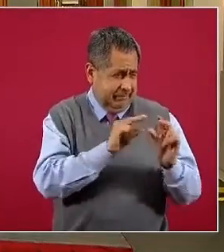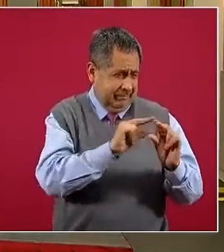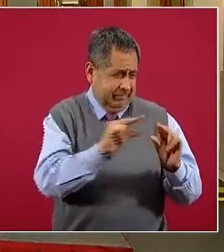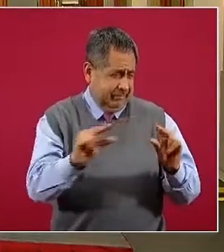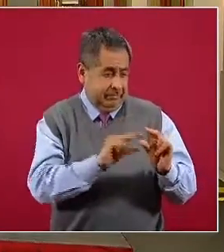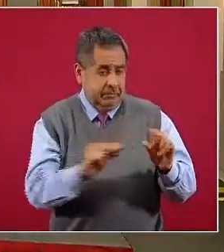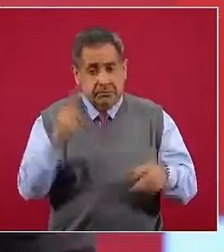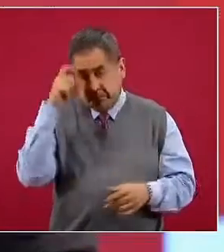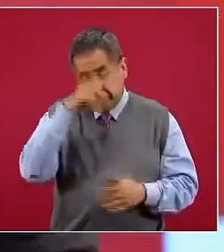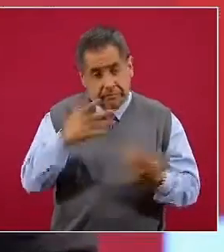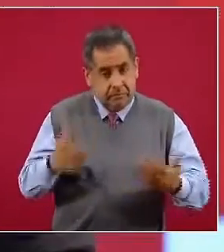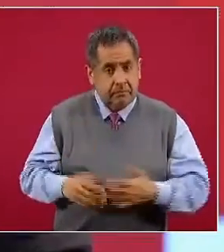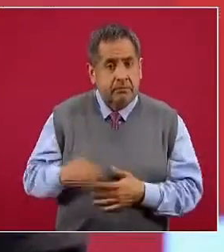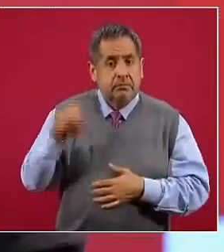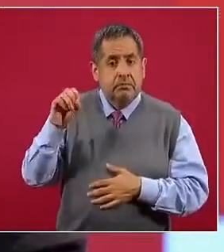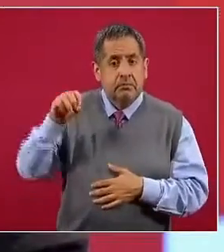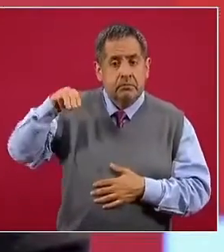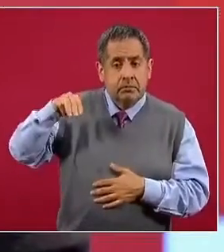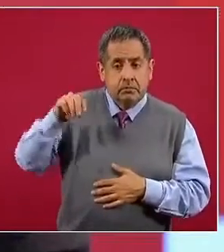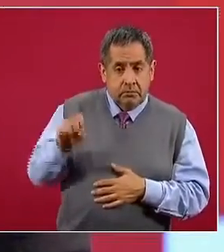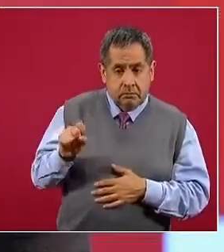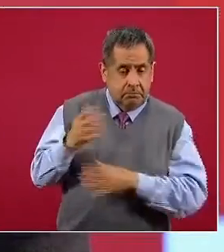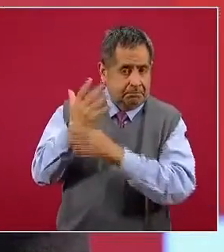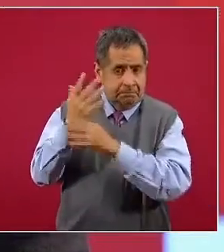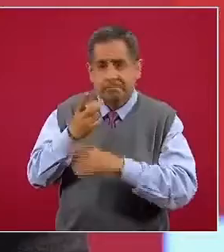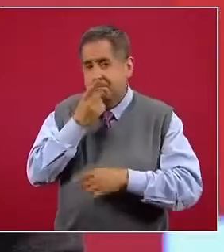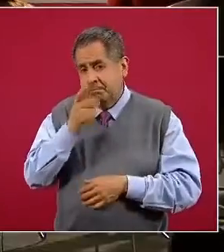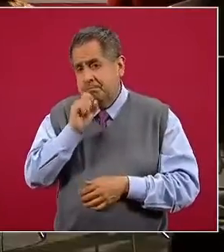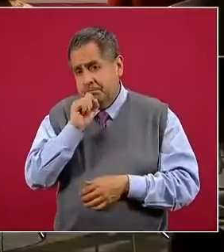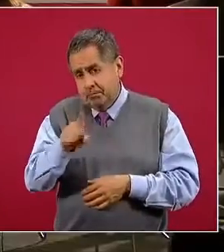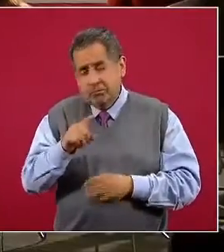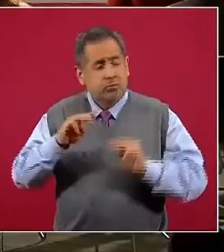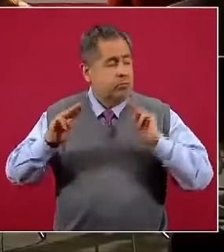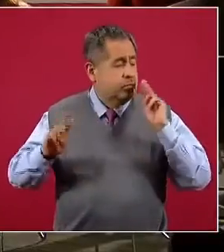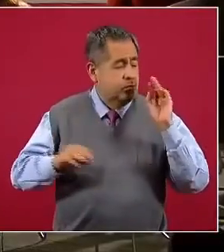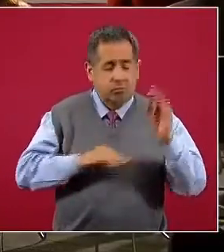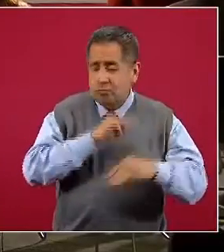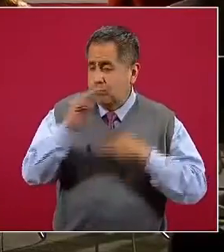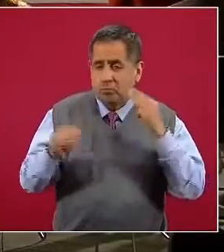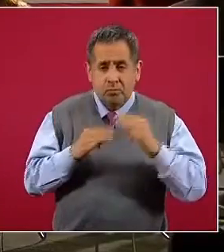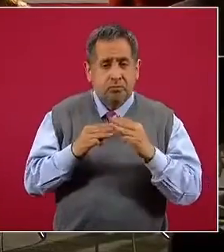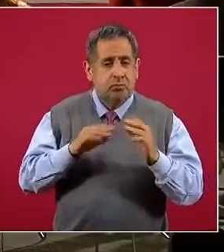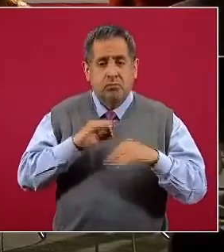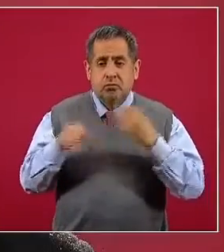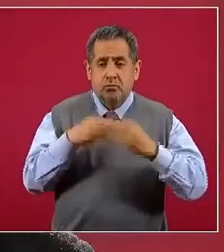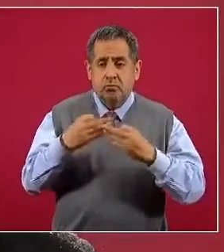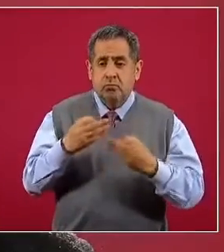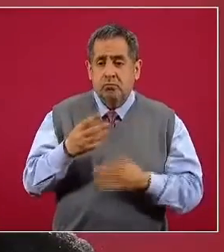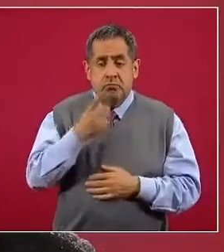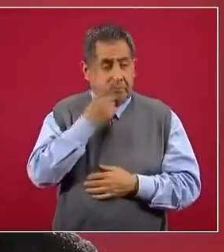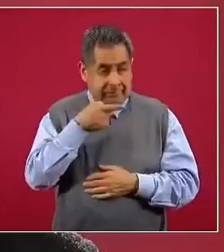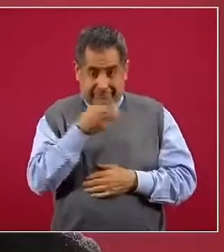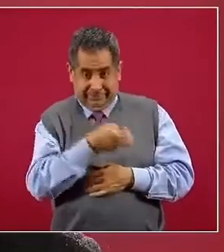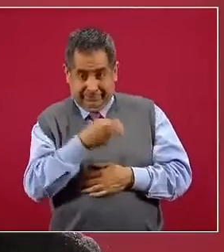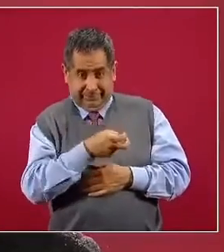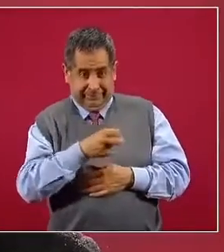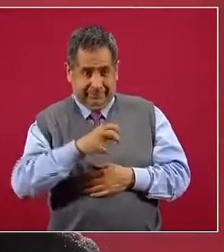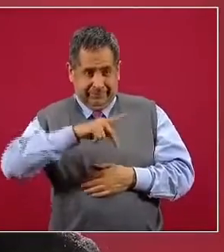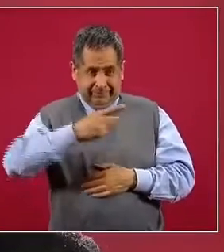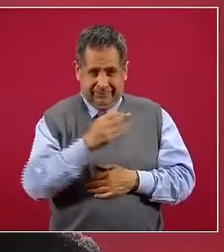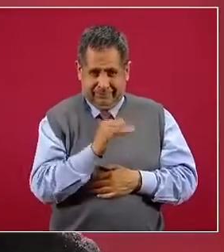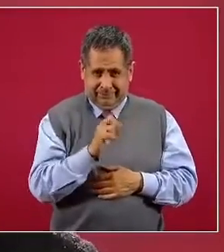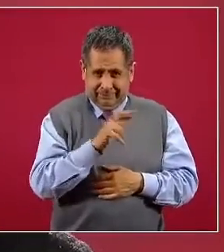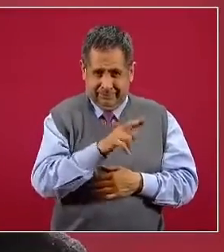muy grande, la Organización Mundial de la Salud ya lo ha expresado. Todos los países, si es que quieren utilizar esta vacuna,